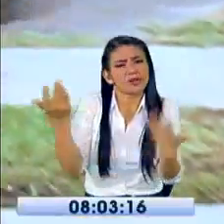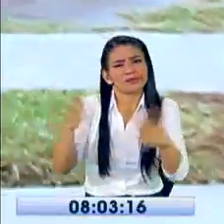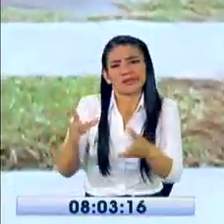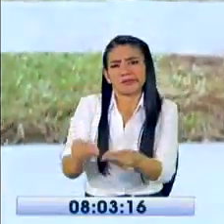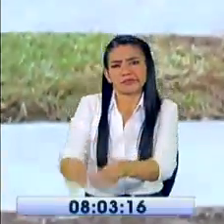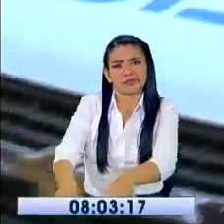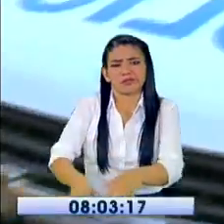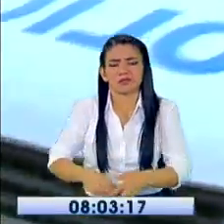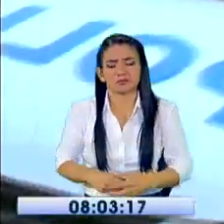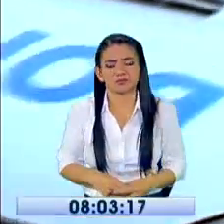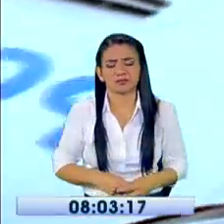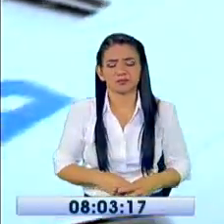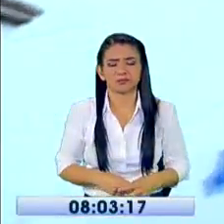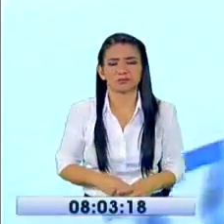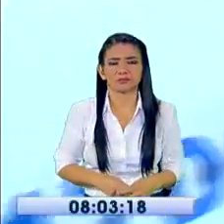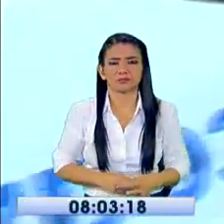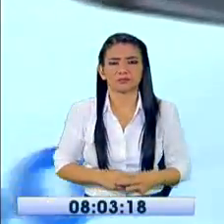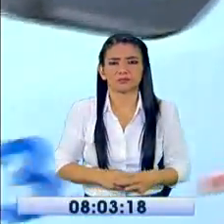repartieron.